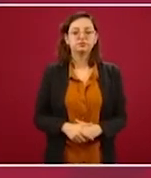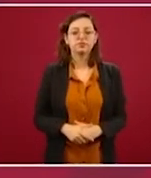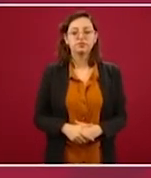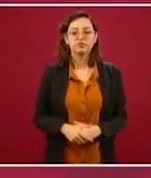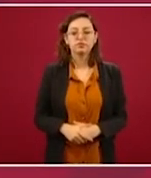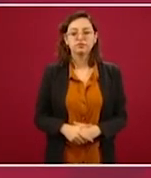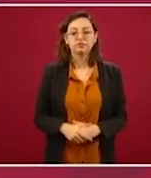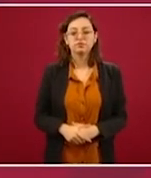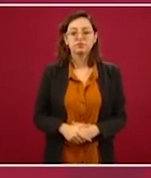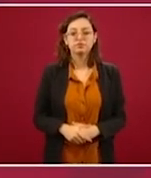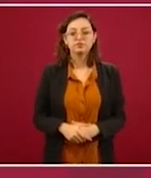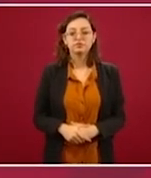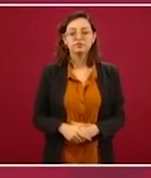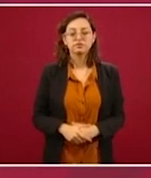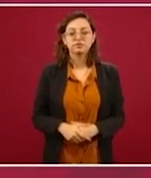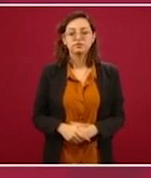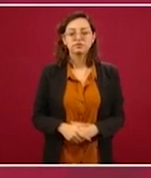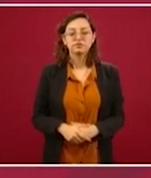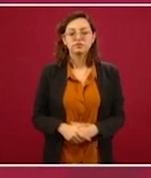Vamos un poco